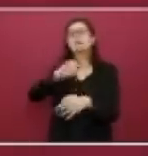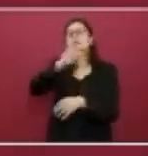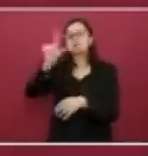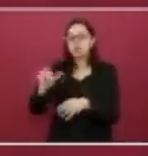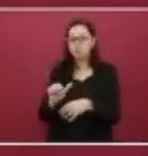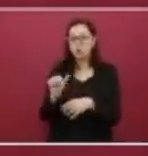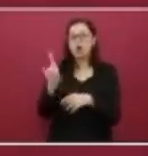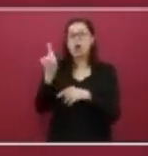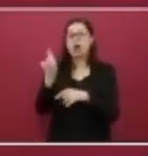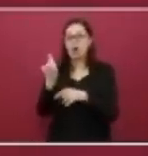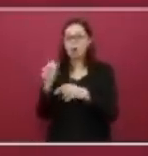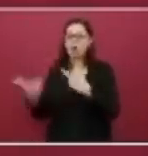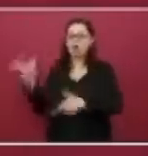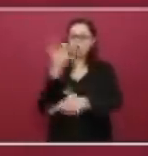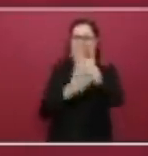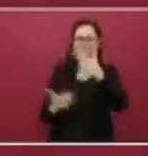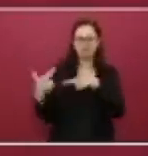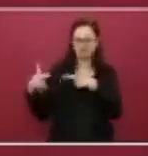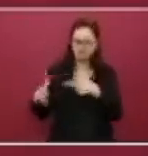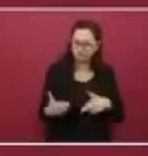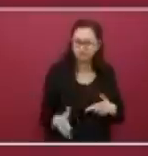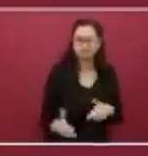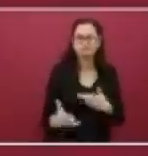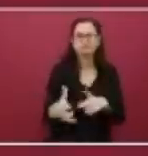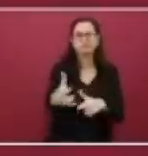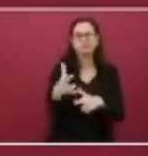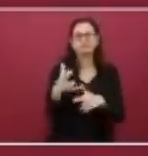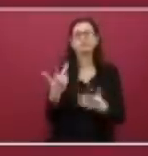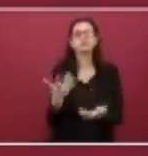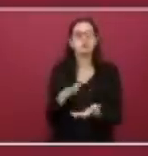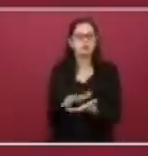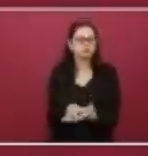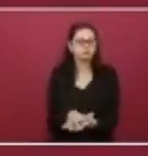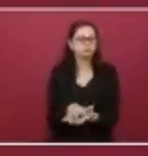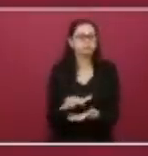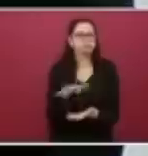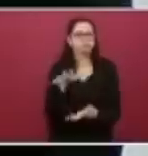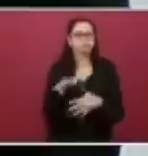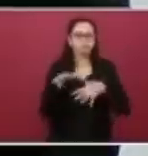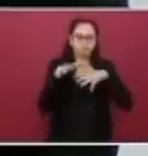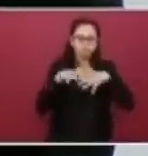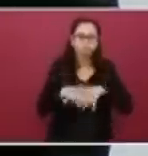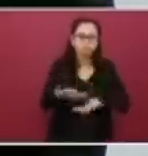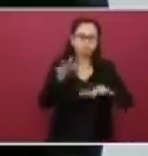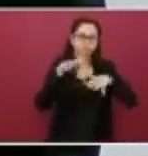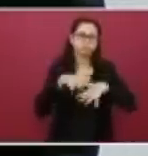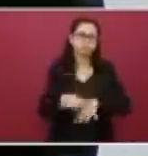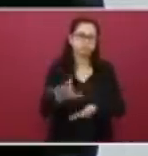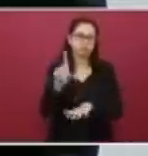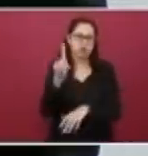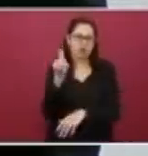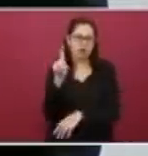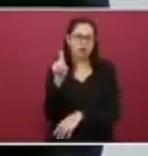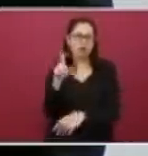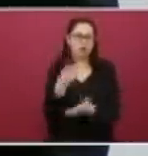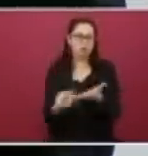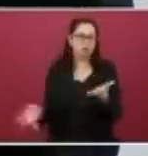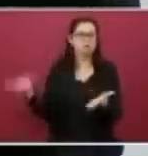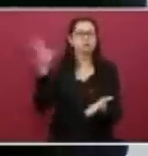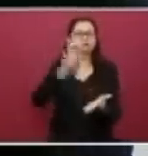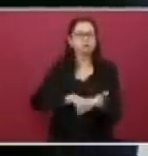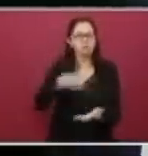será regresado a los productores agrícolas en un volumen mucho mayor del que actualmente disponen para cultivar